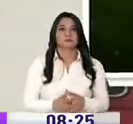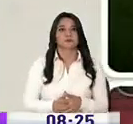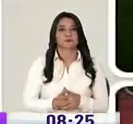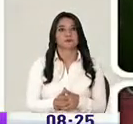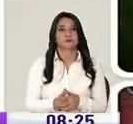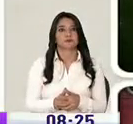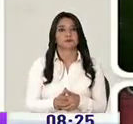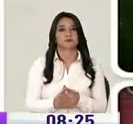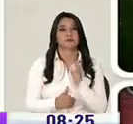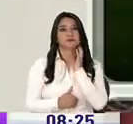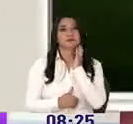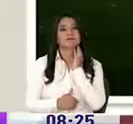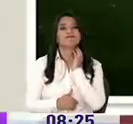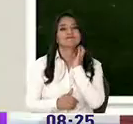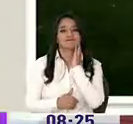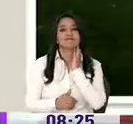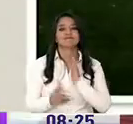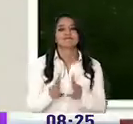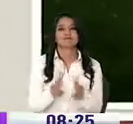que